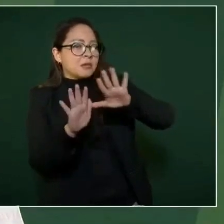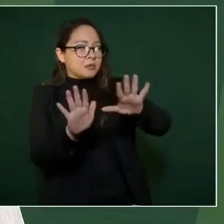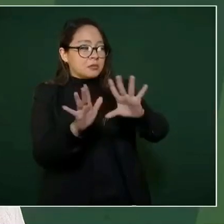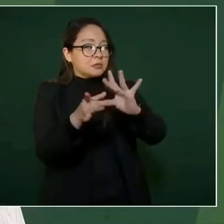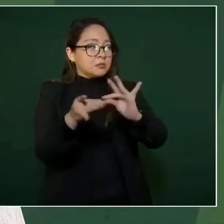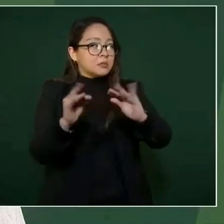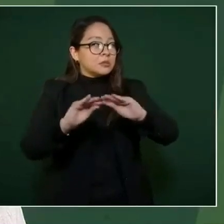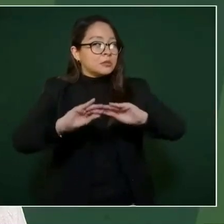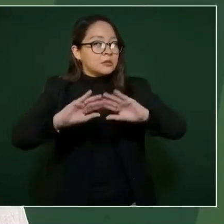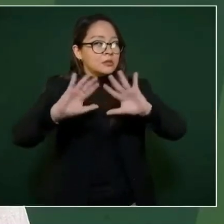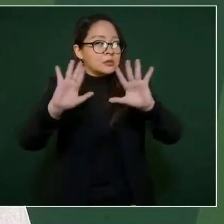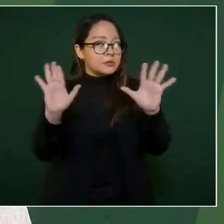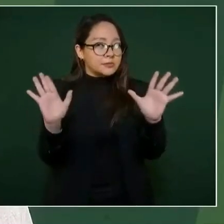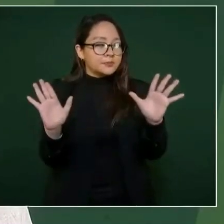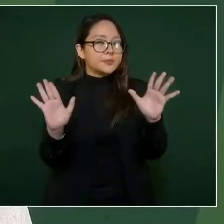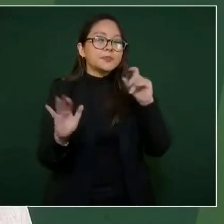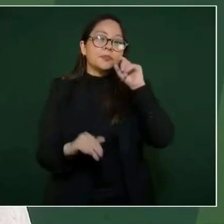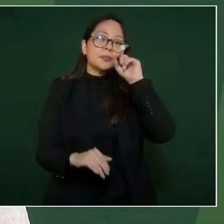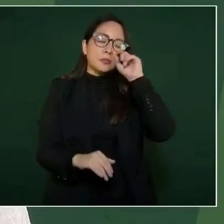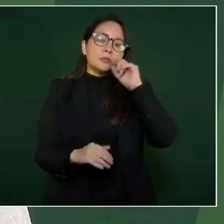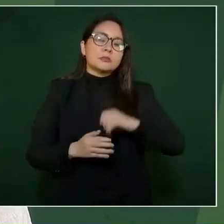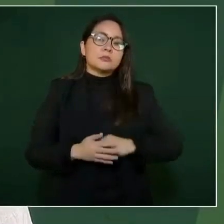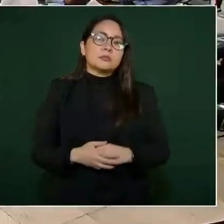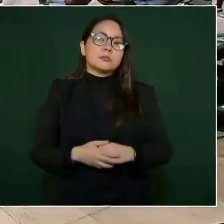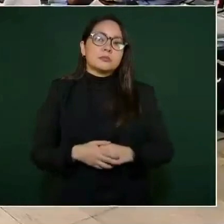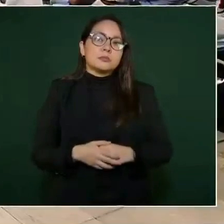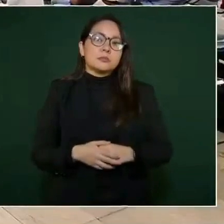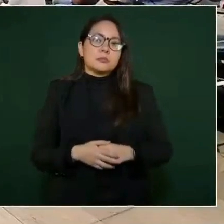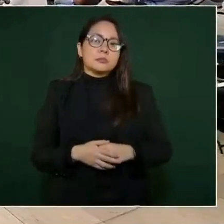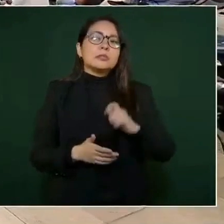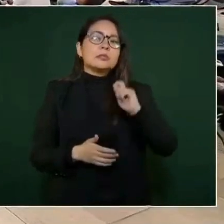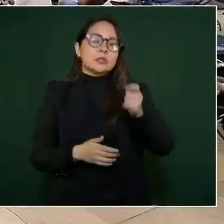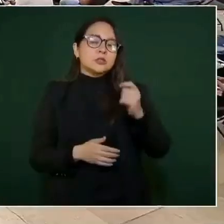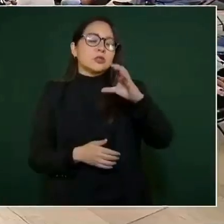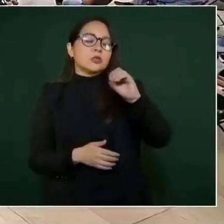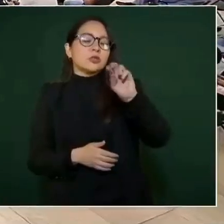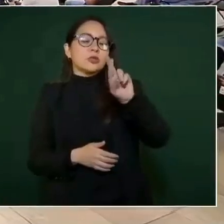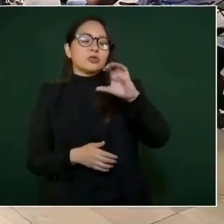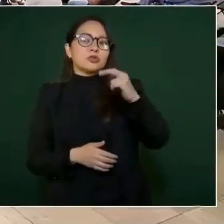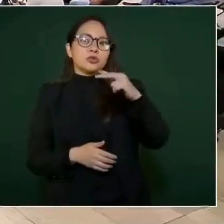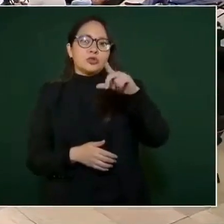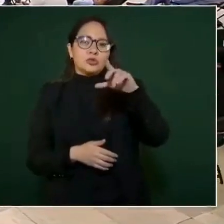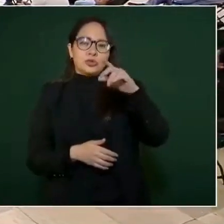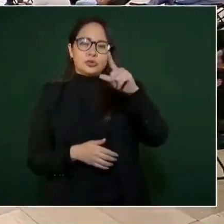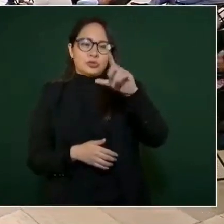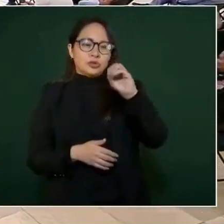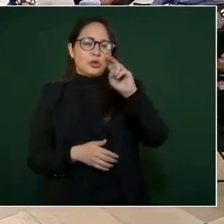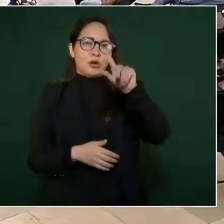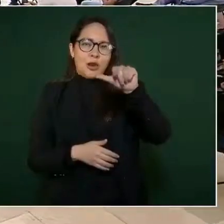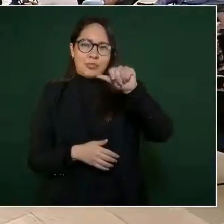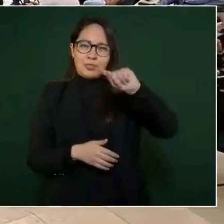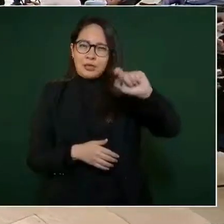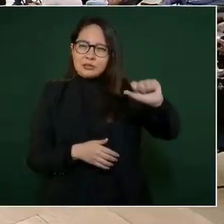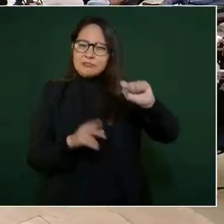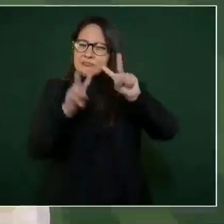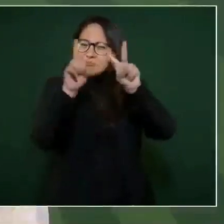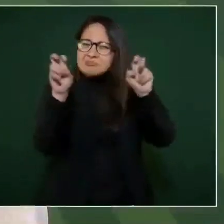lo de la corcholata o las corcholatas. Es una